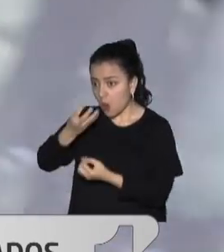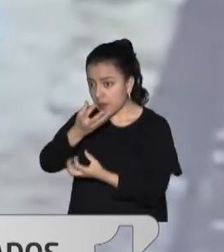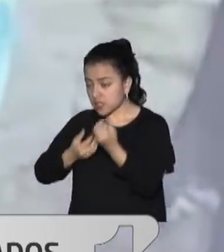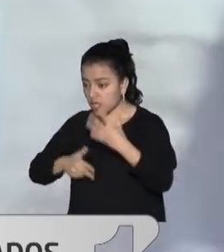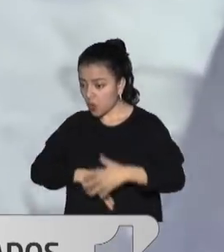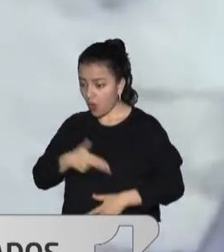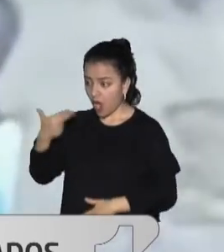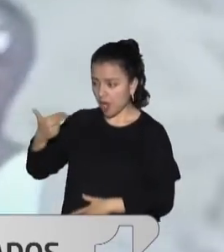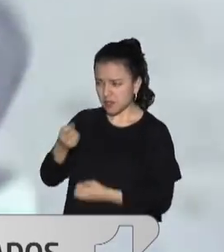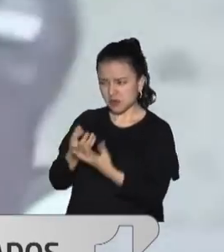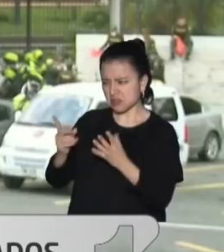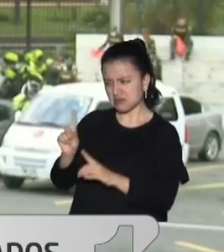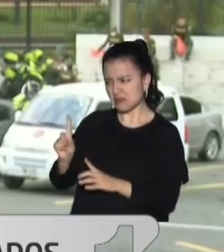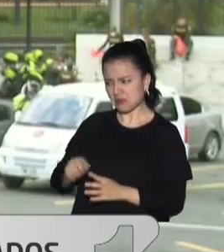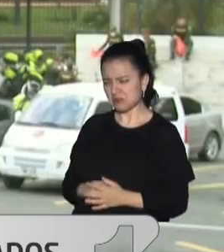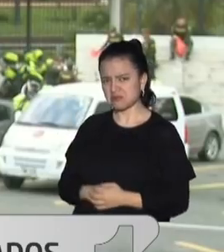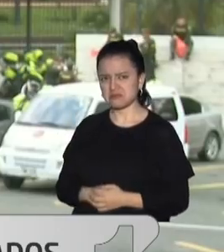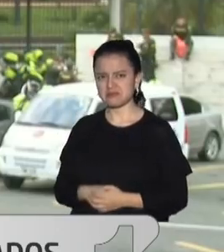las redes sociales.